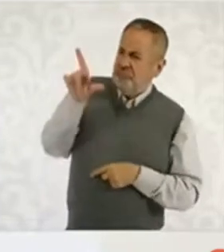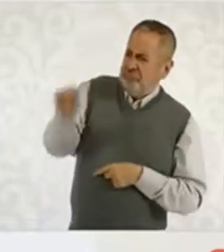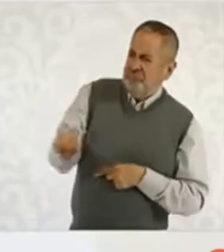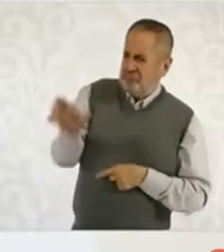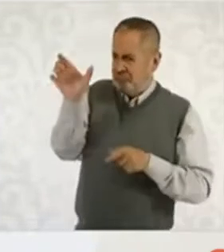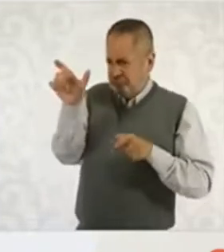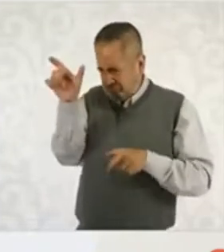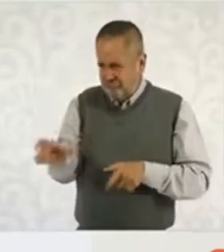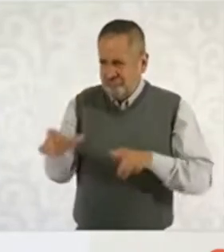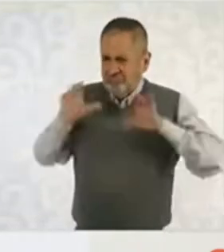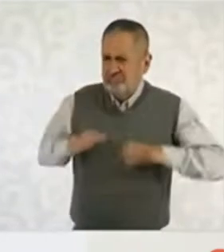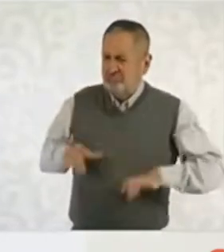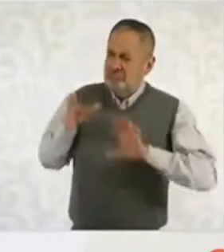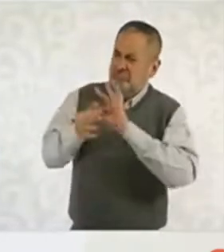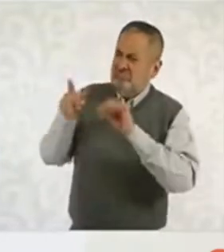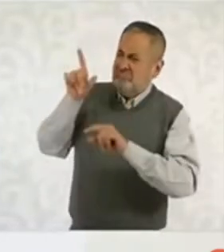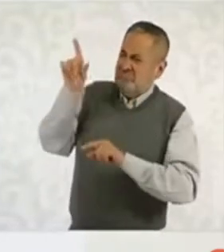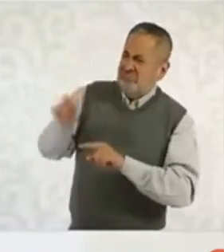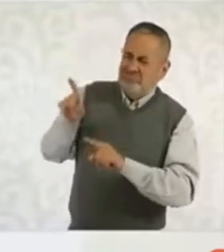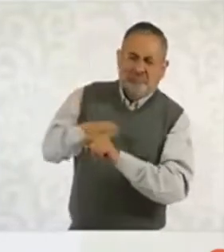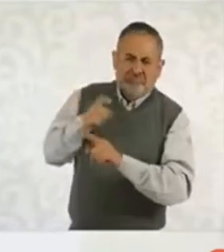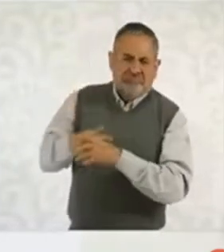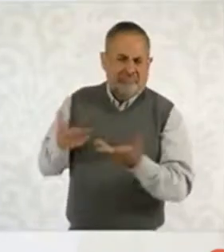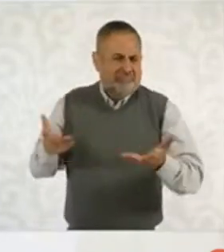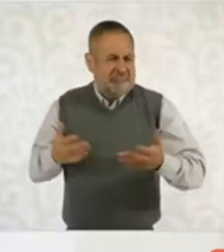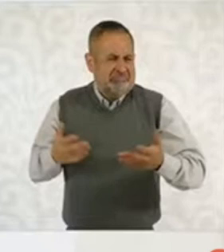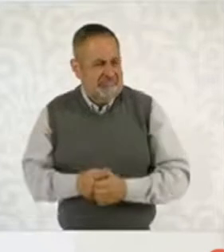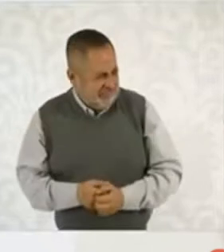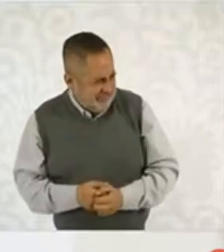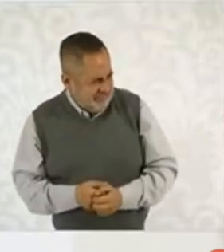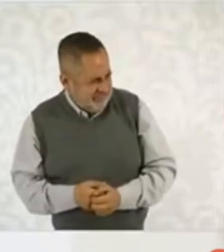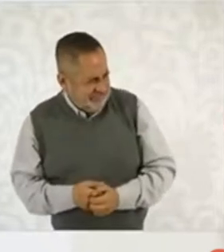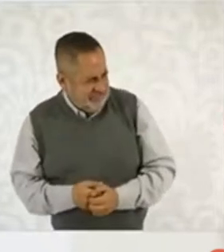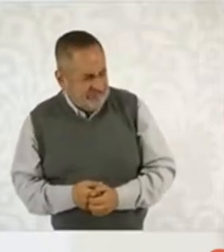hiciste, sino con el físico de la persona.